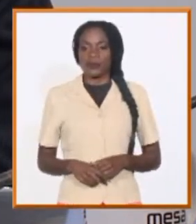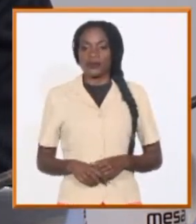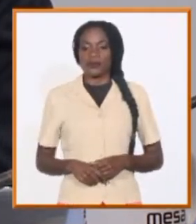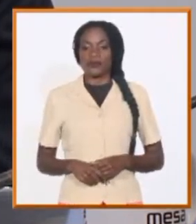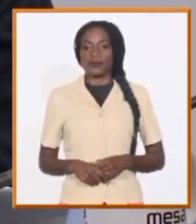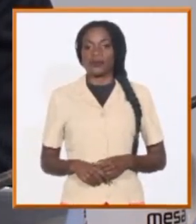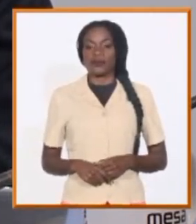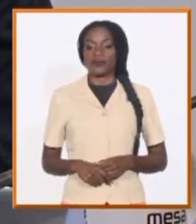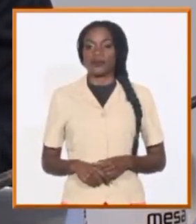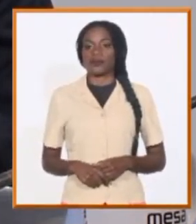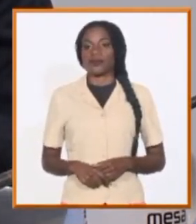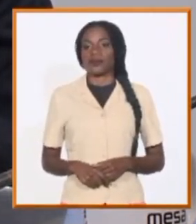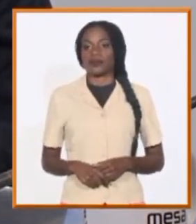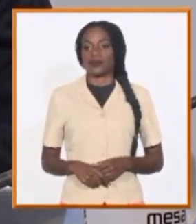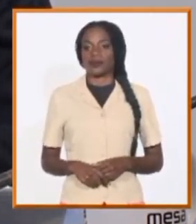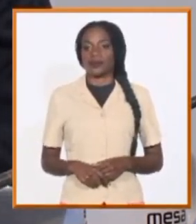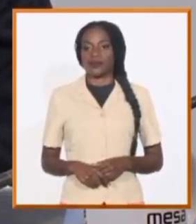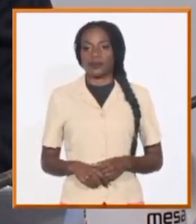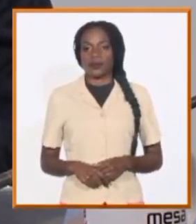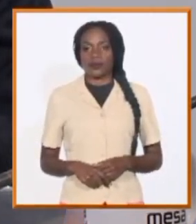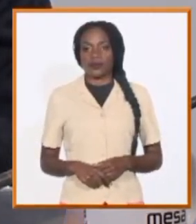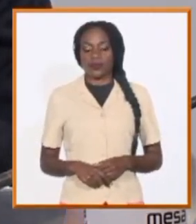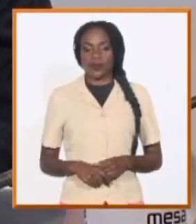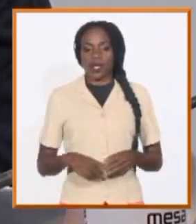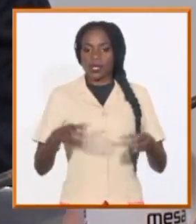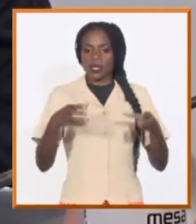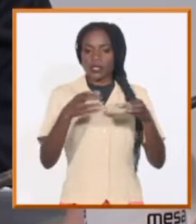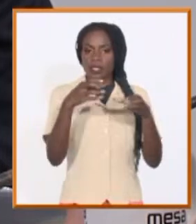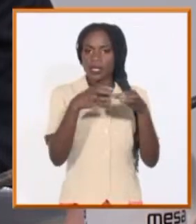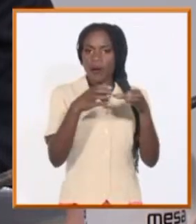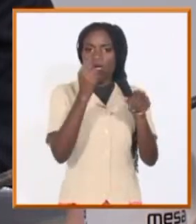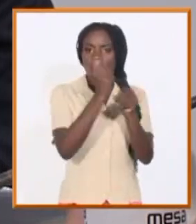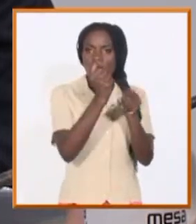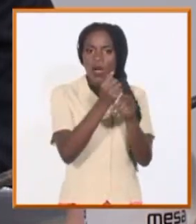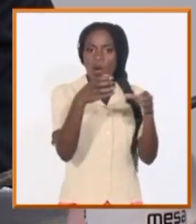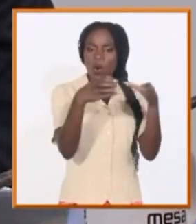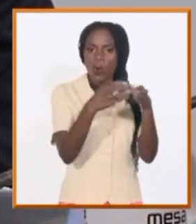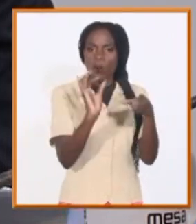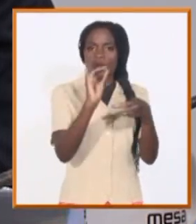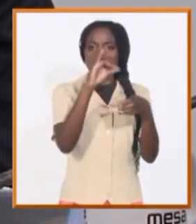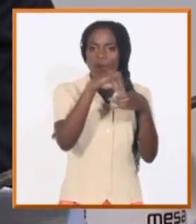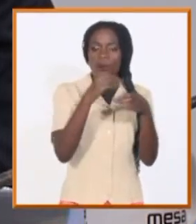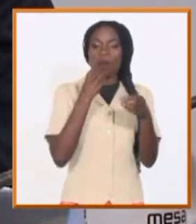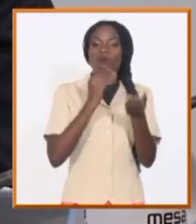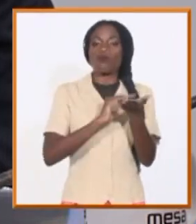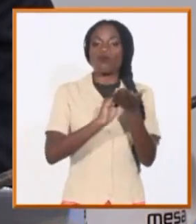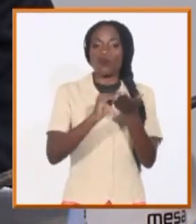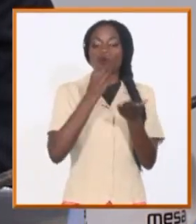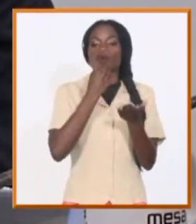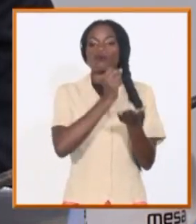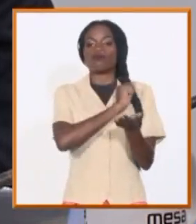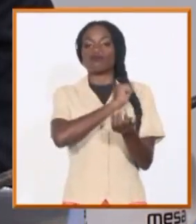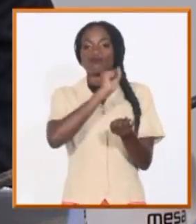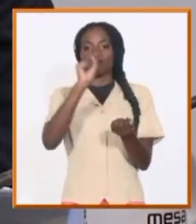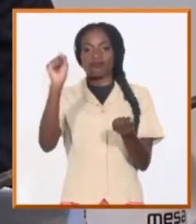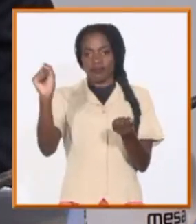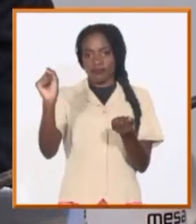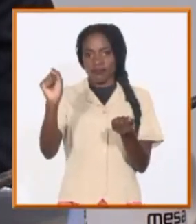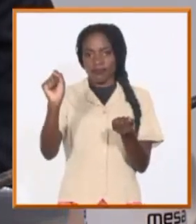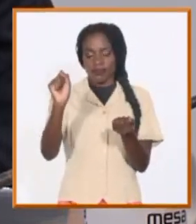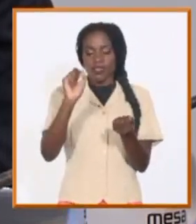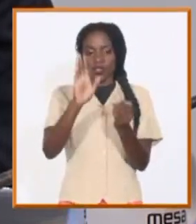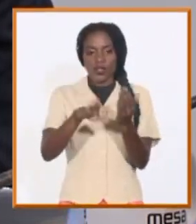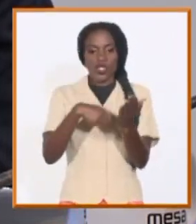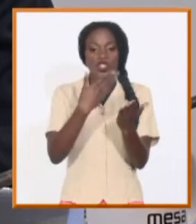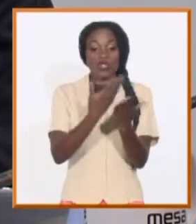muchas instituciones, un trabajo en equipo integrado, permitió que se lograran los